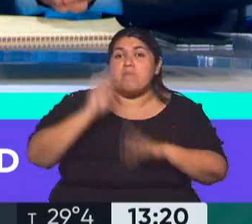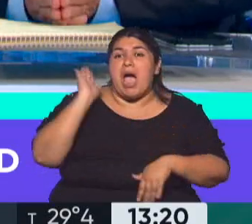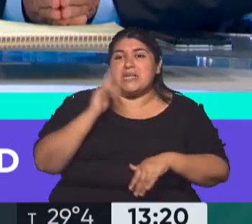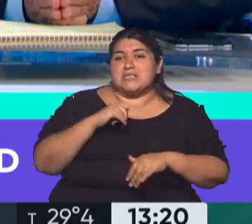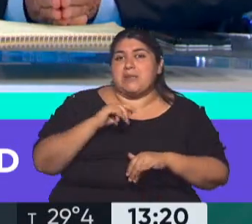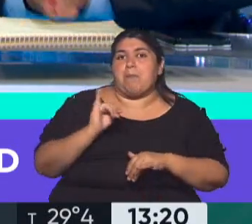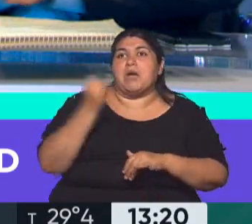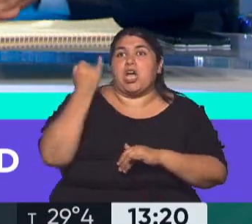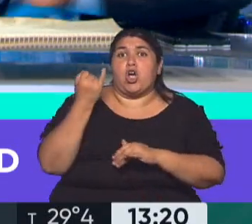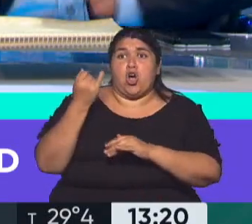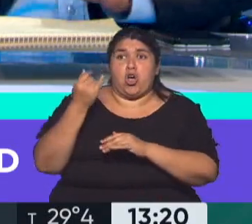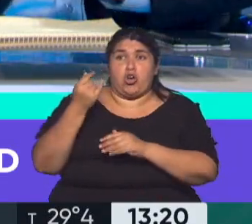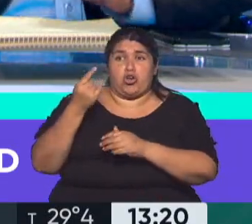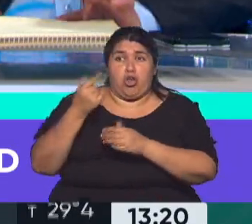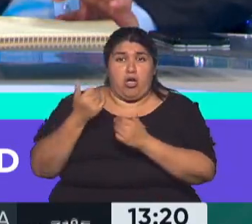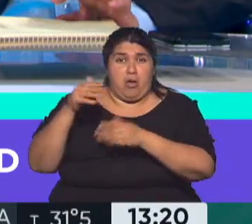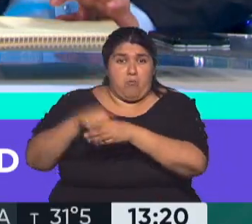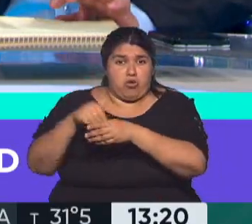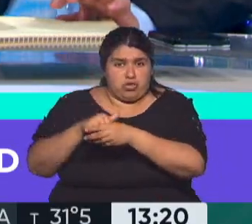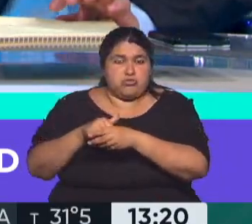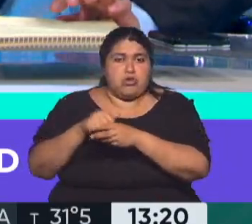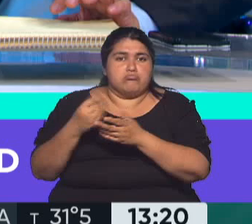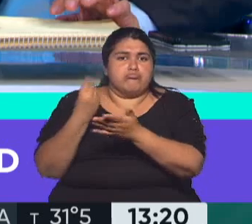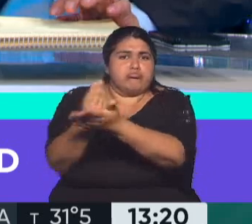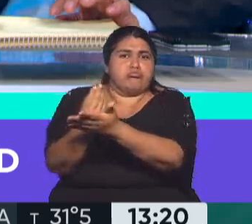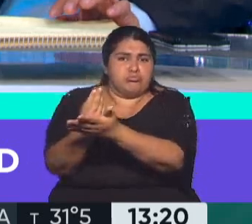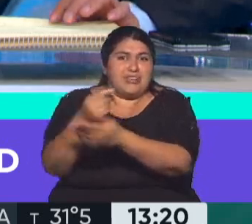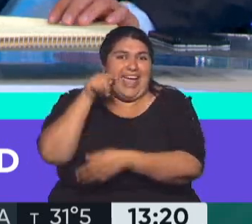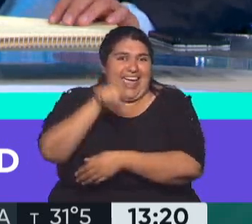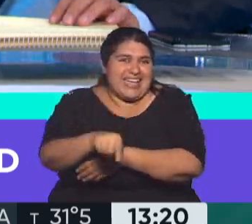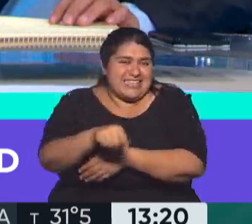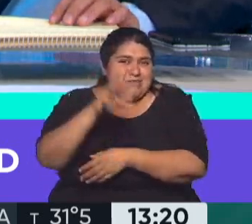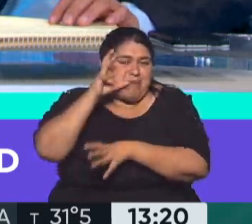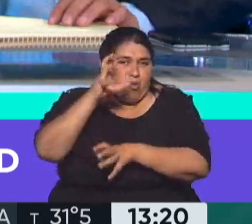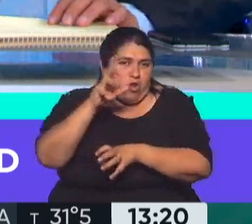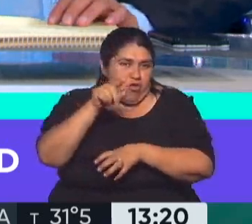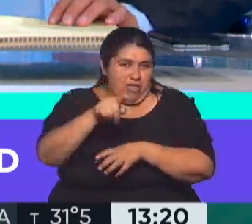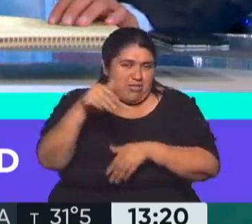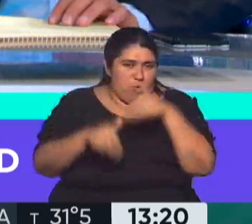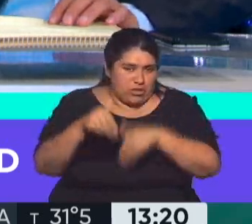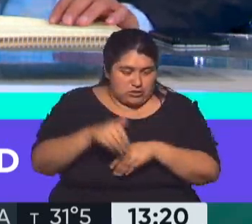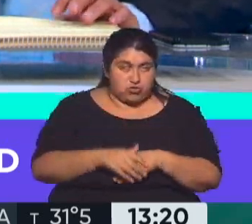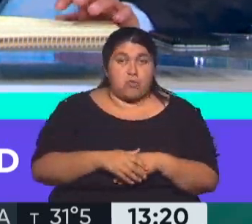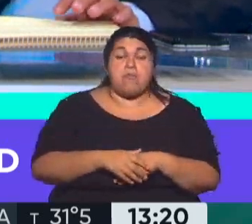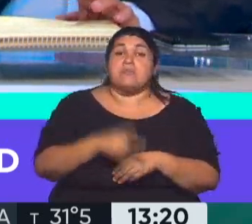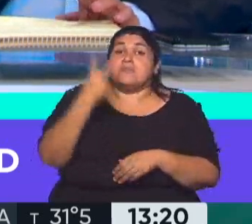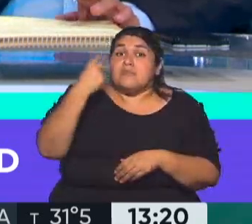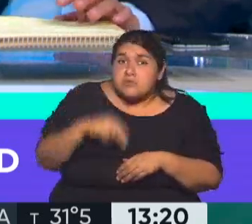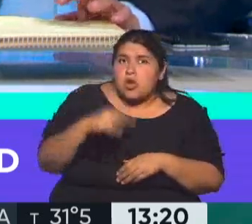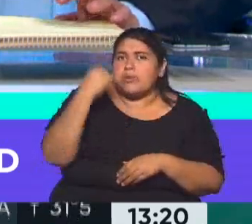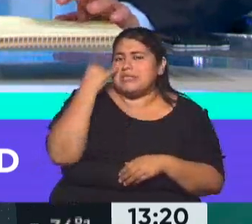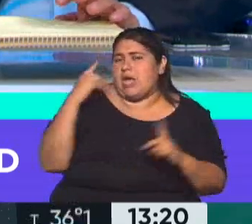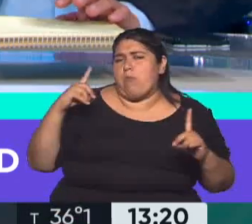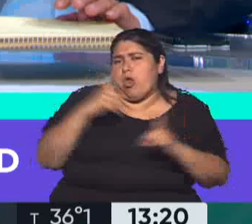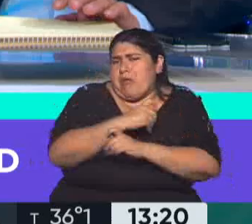mejor posicionado. Esa fue la situación de esa elección legislativa de octubre de 2001. Noviembre ya era una crisis